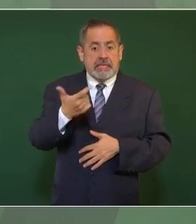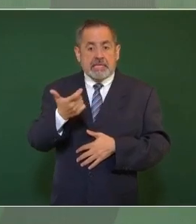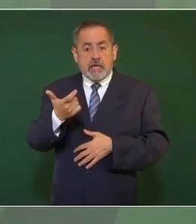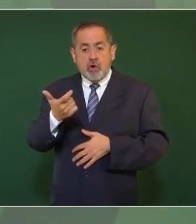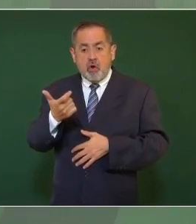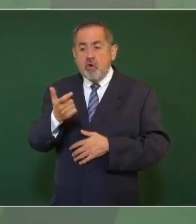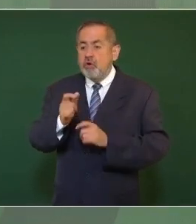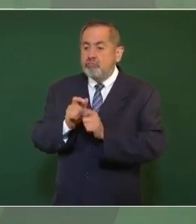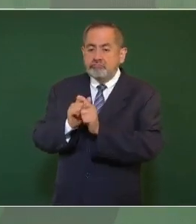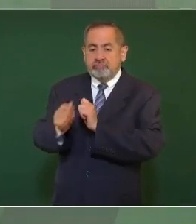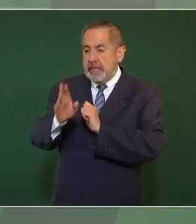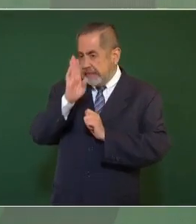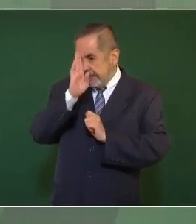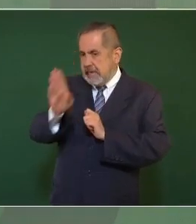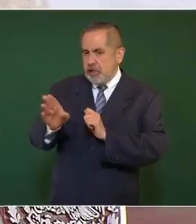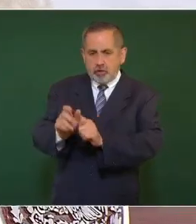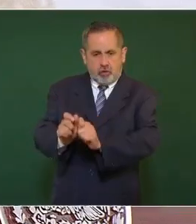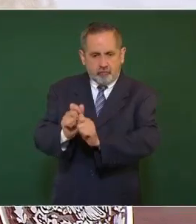con intermediarios,